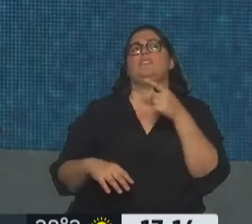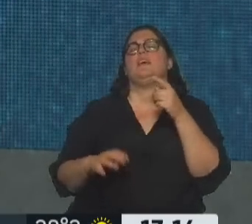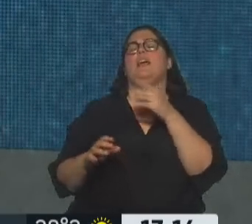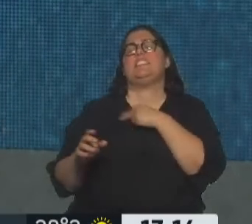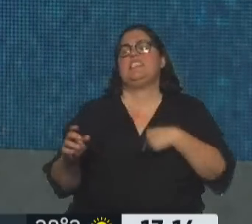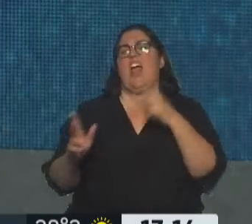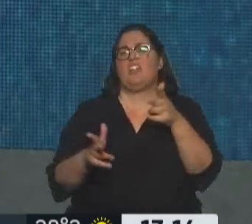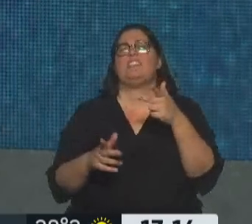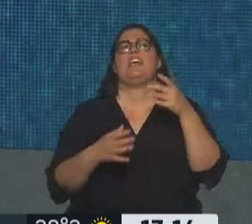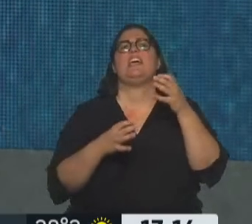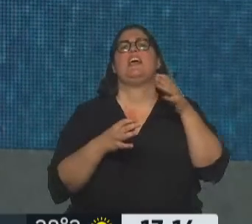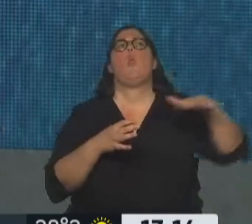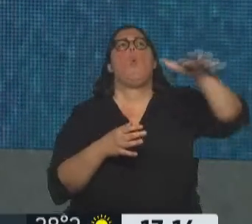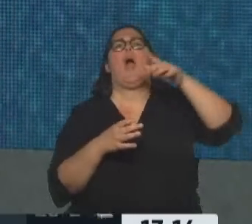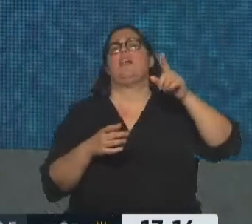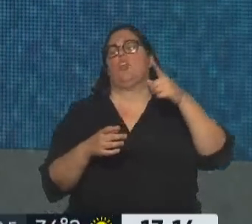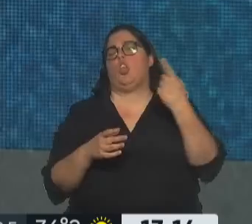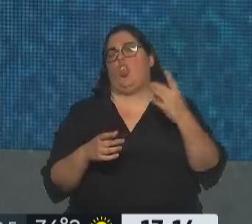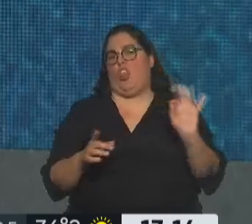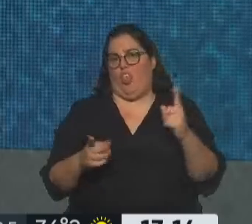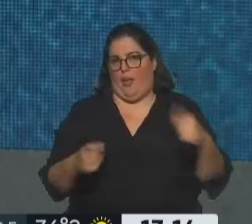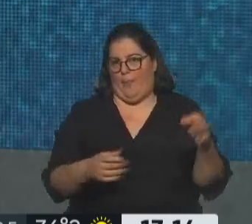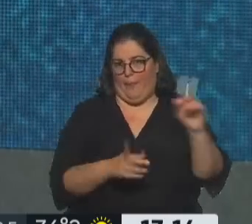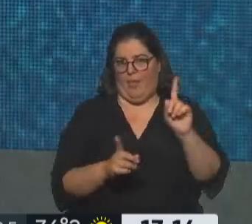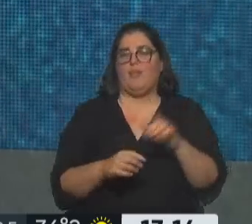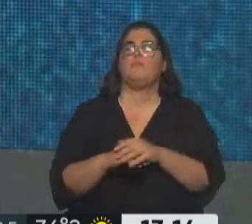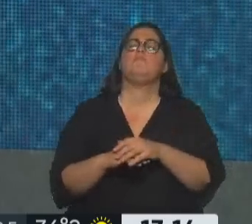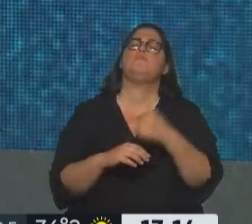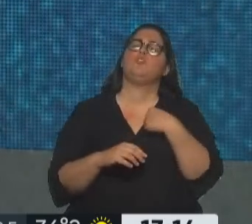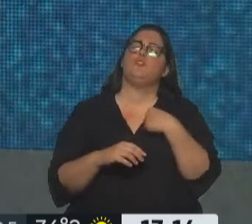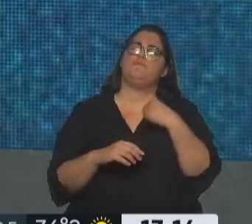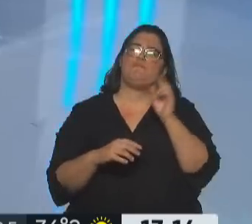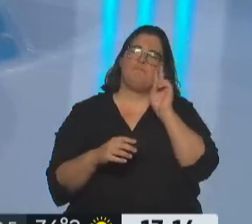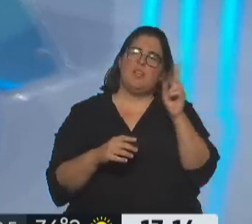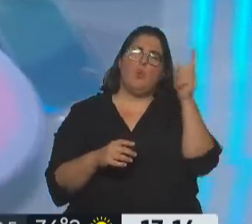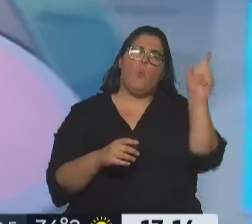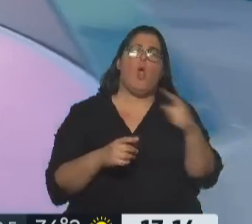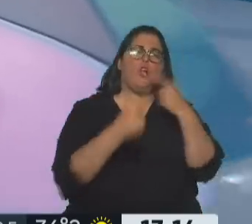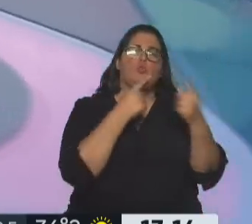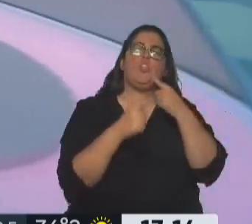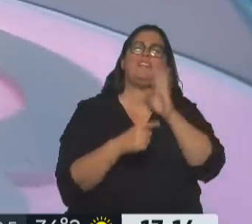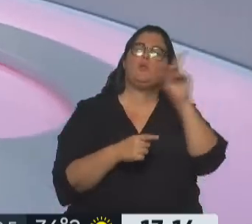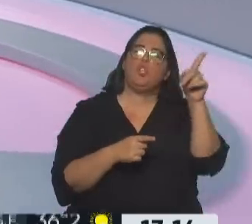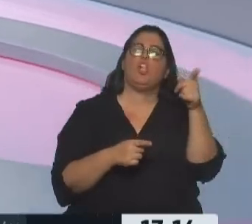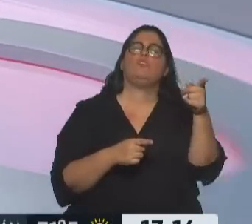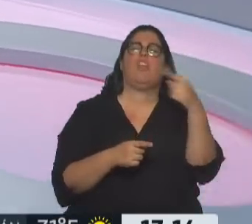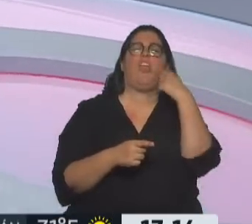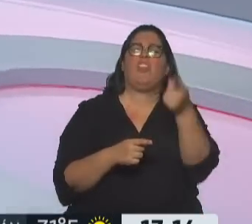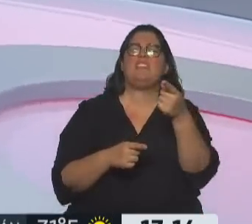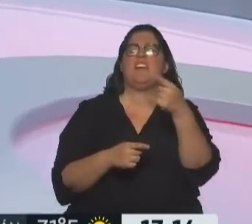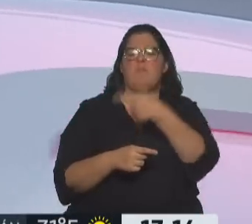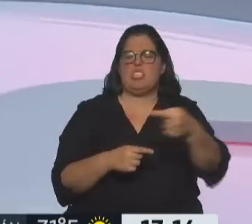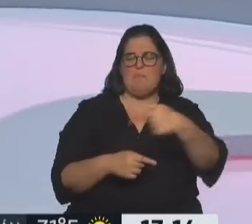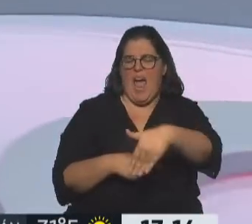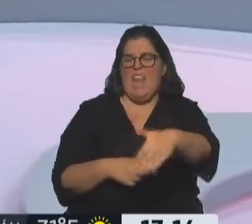Me quedo, de hecho, lo leía esta semana a Ian Bremmer, el analista, consultor estadounidense, que él decía: en un par de semanas todos se van a olvidar de esto, porque